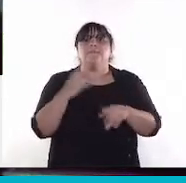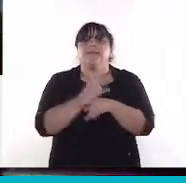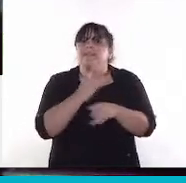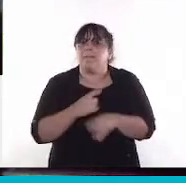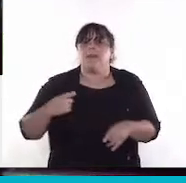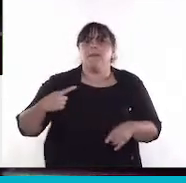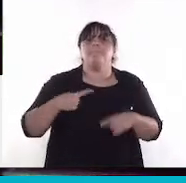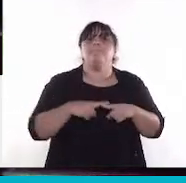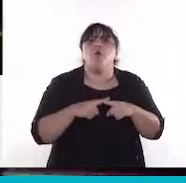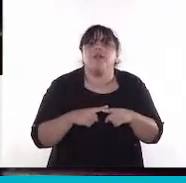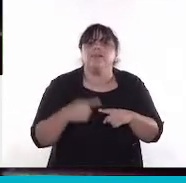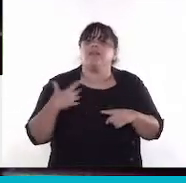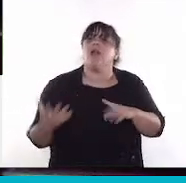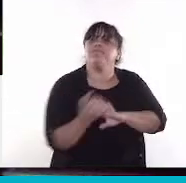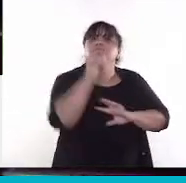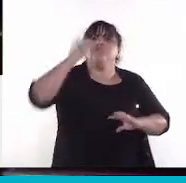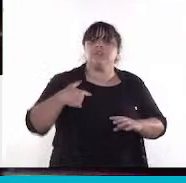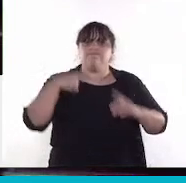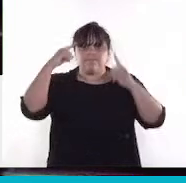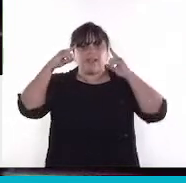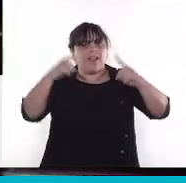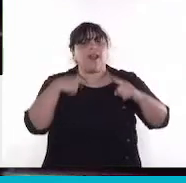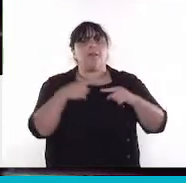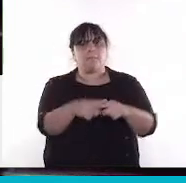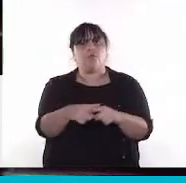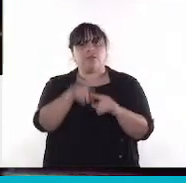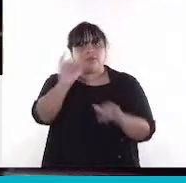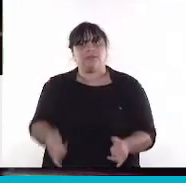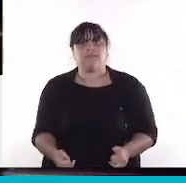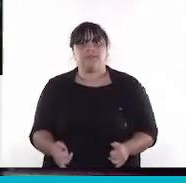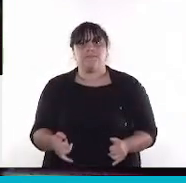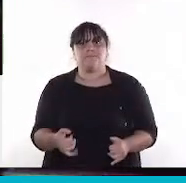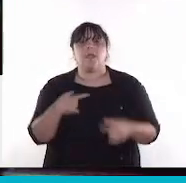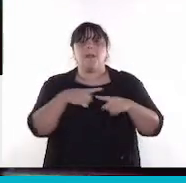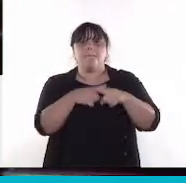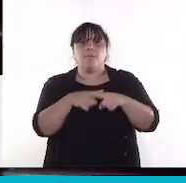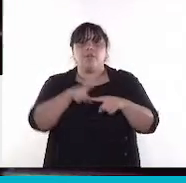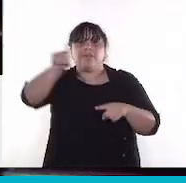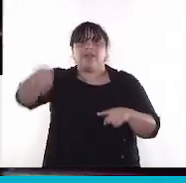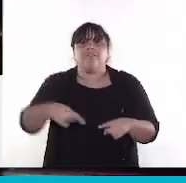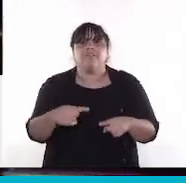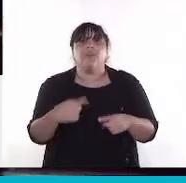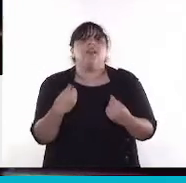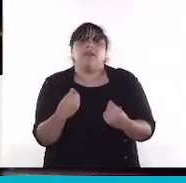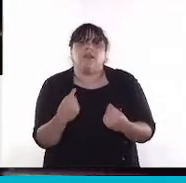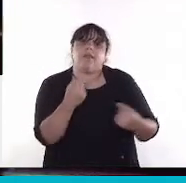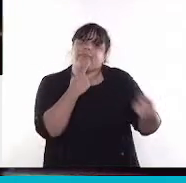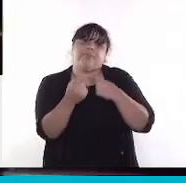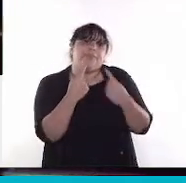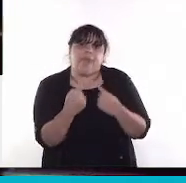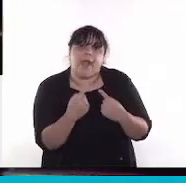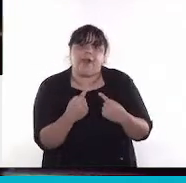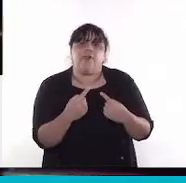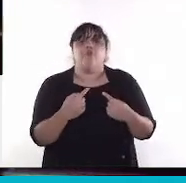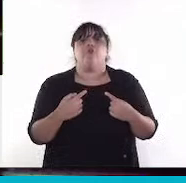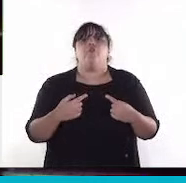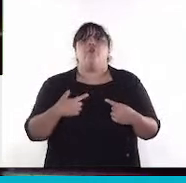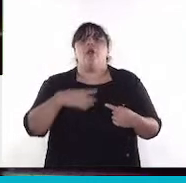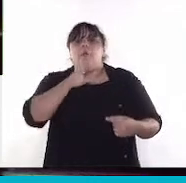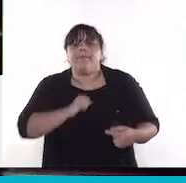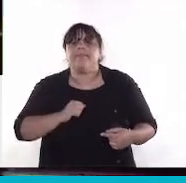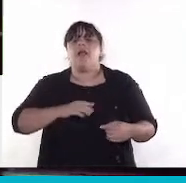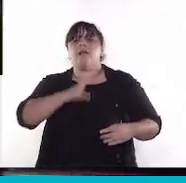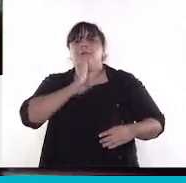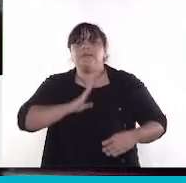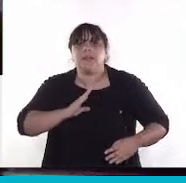política, que creemos en la política. Y la política implica diálogo, la política es tolerancia, la política